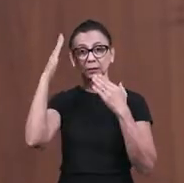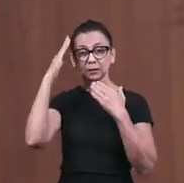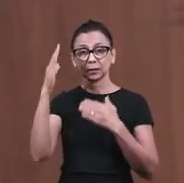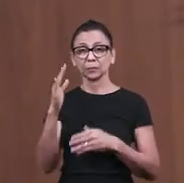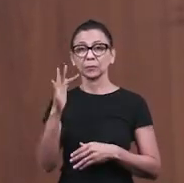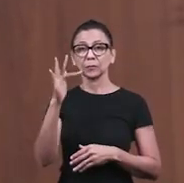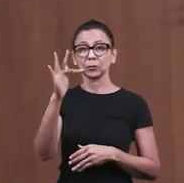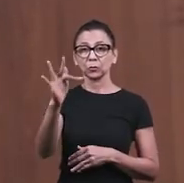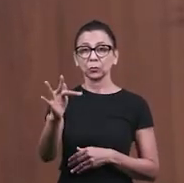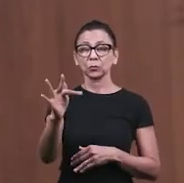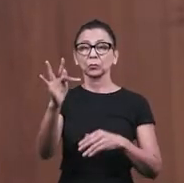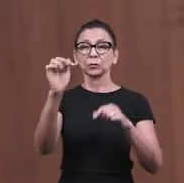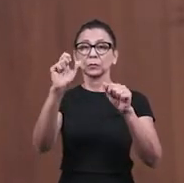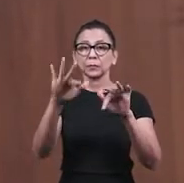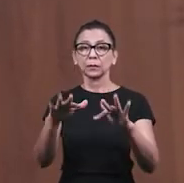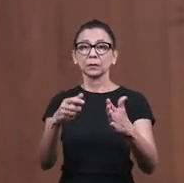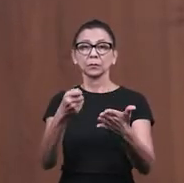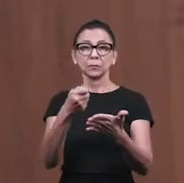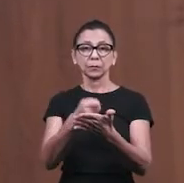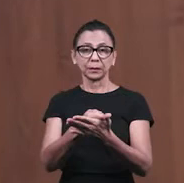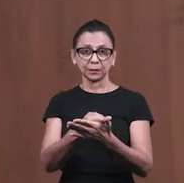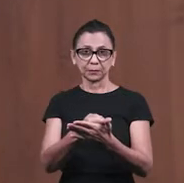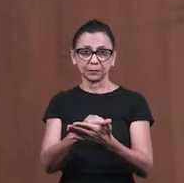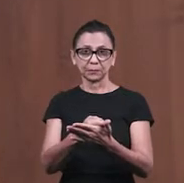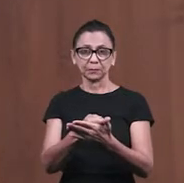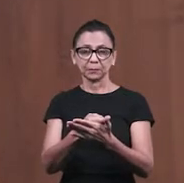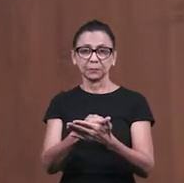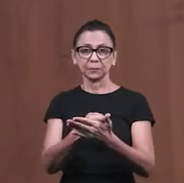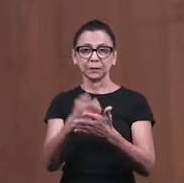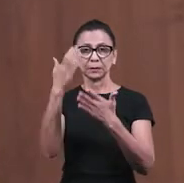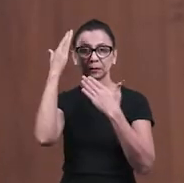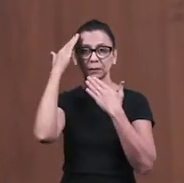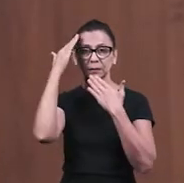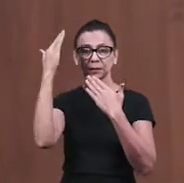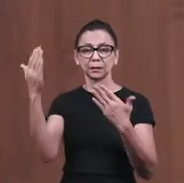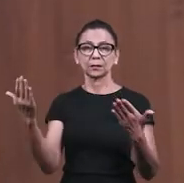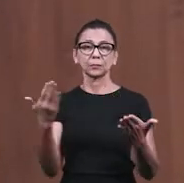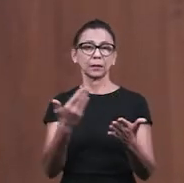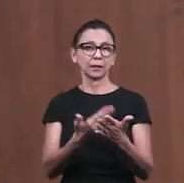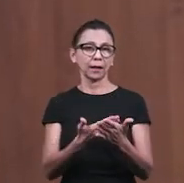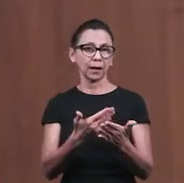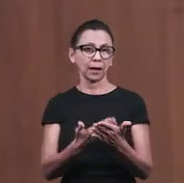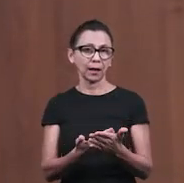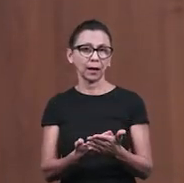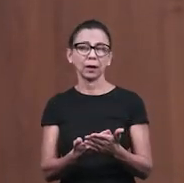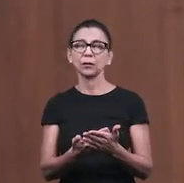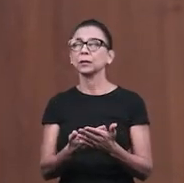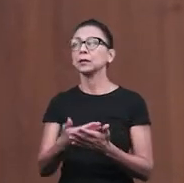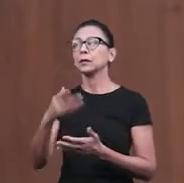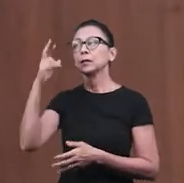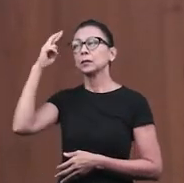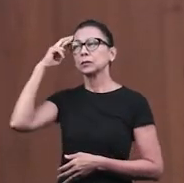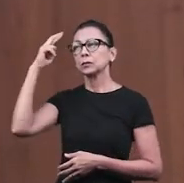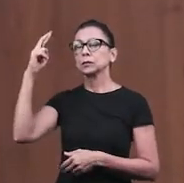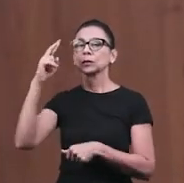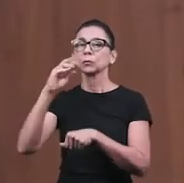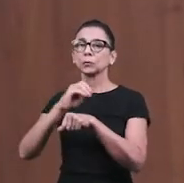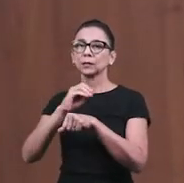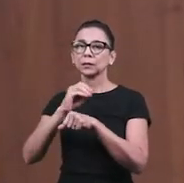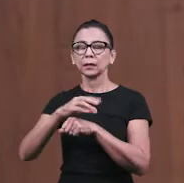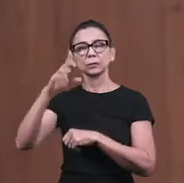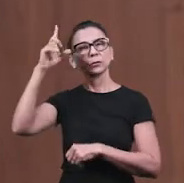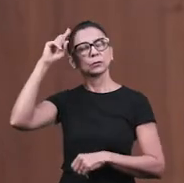cumplir. Nosotros te alabamos por esta clase y por todo aquello que el Señor ha hecho en nuestras vidas, por tu cuidado a cada